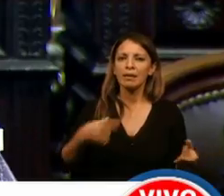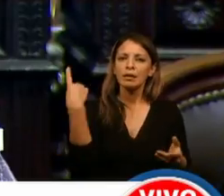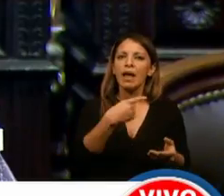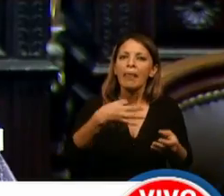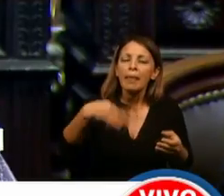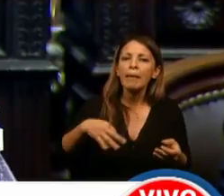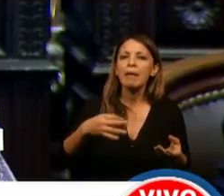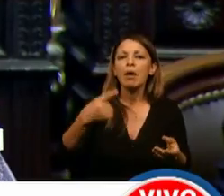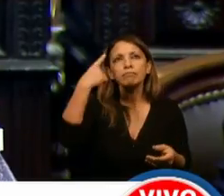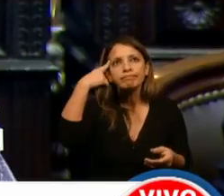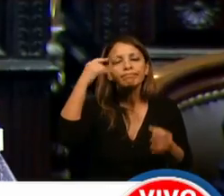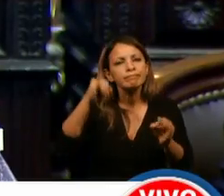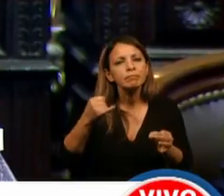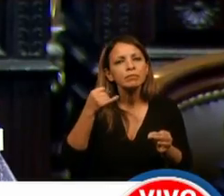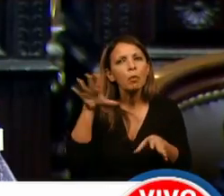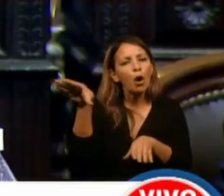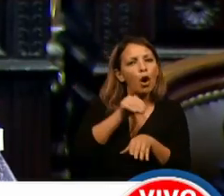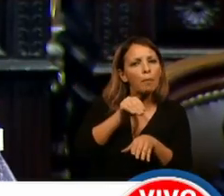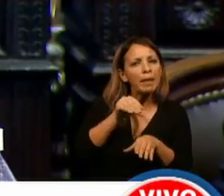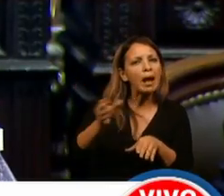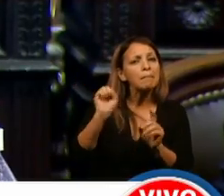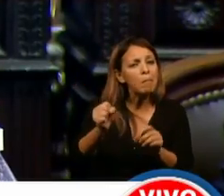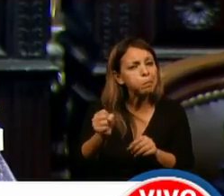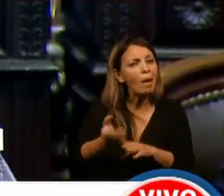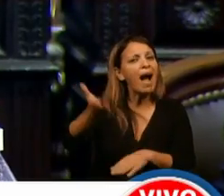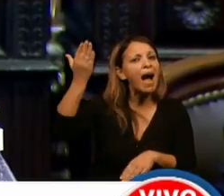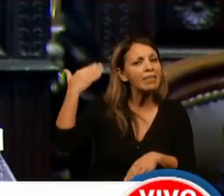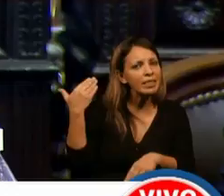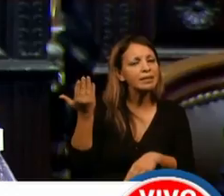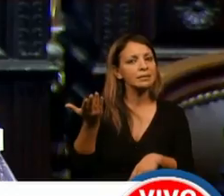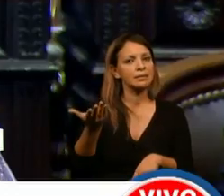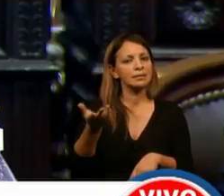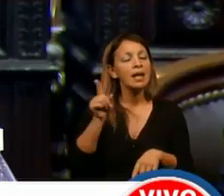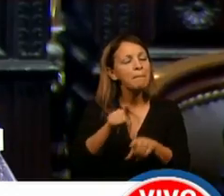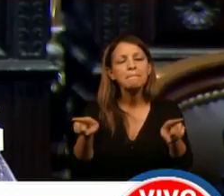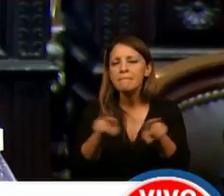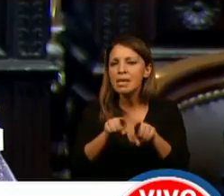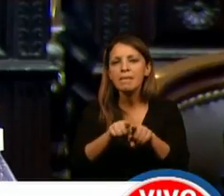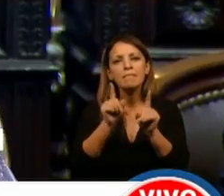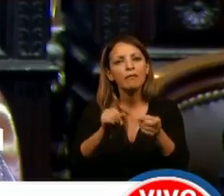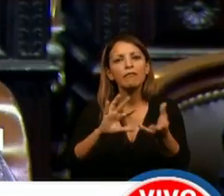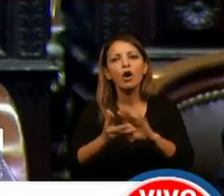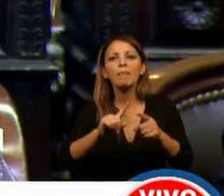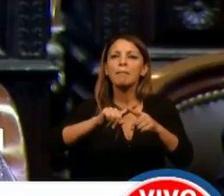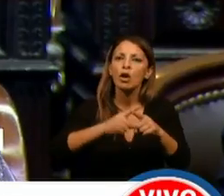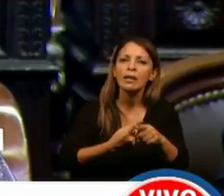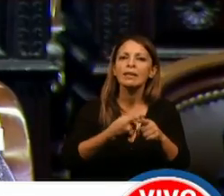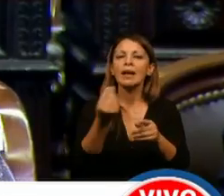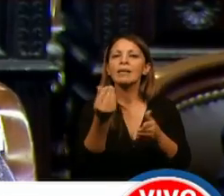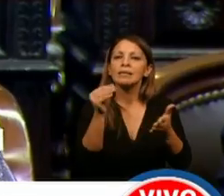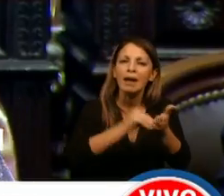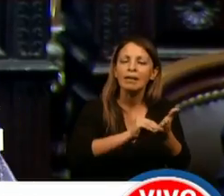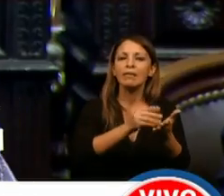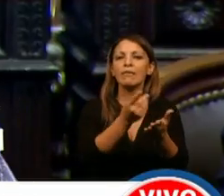como presidente quizás pasó esto y esto se emparenta con la política tarifaria y la